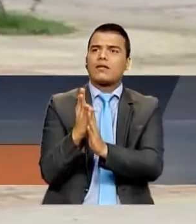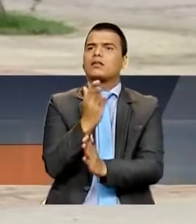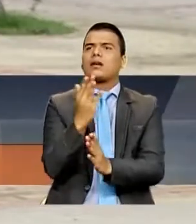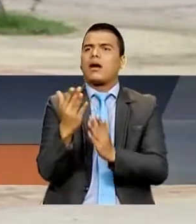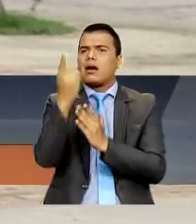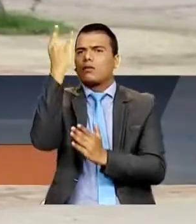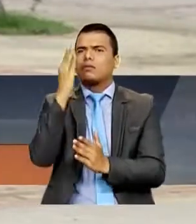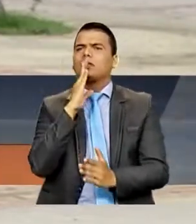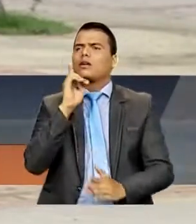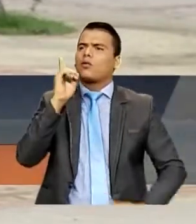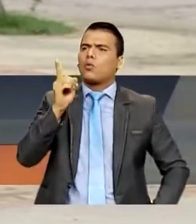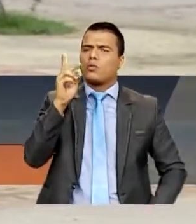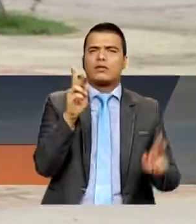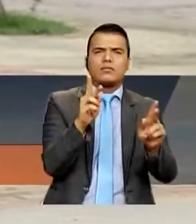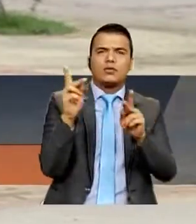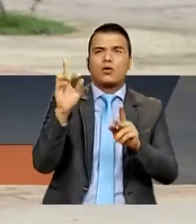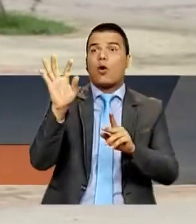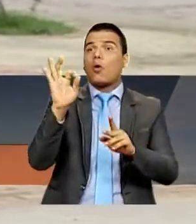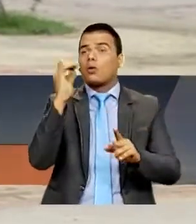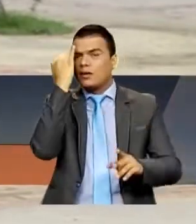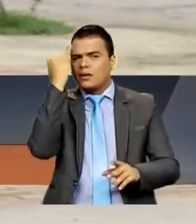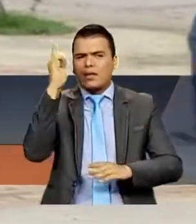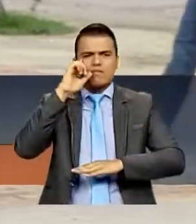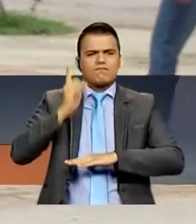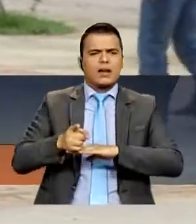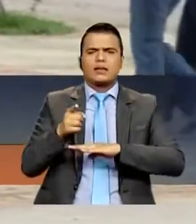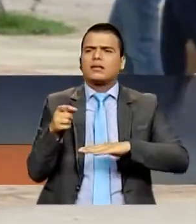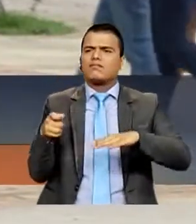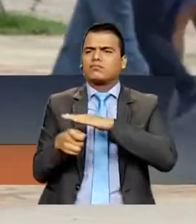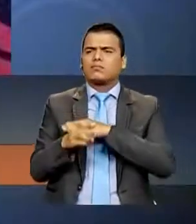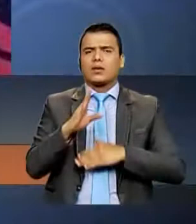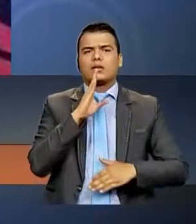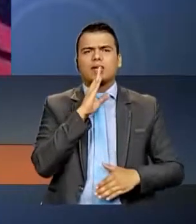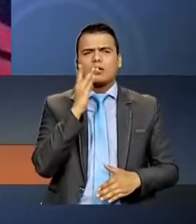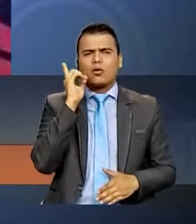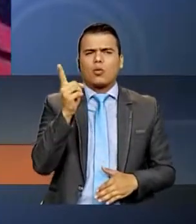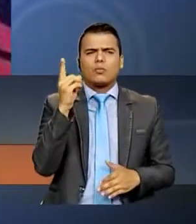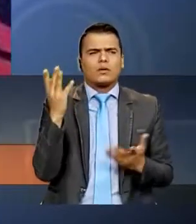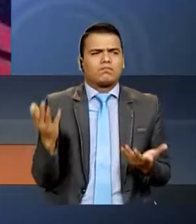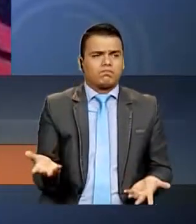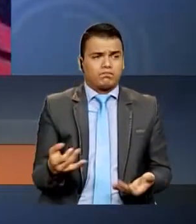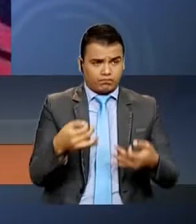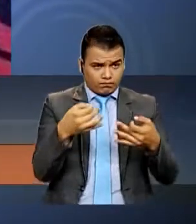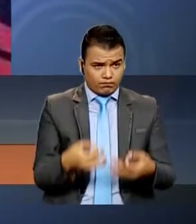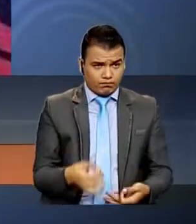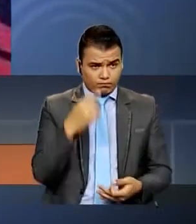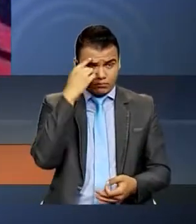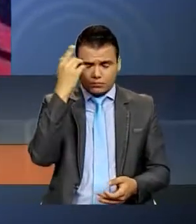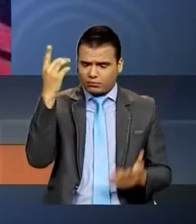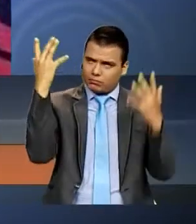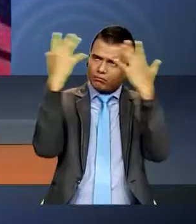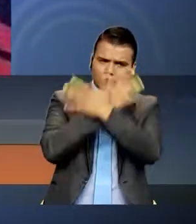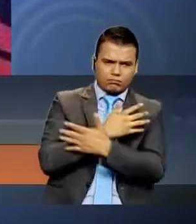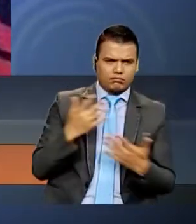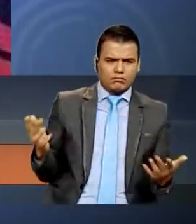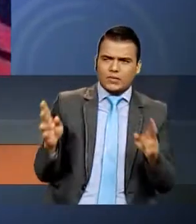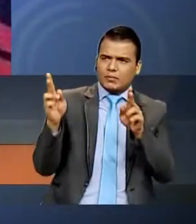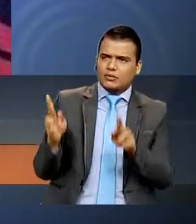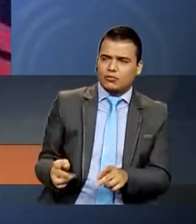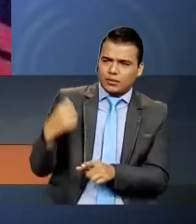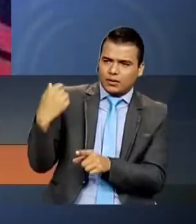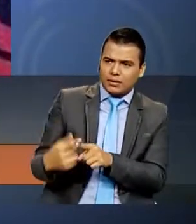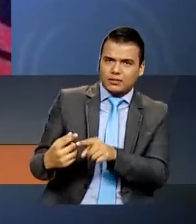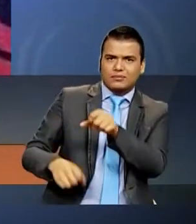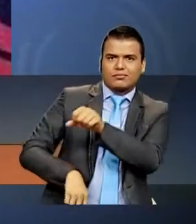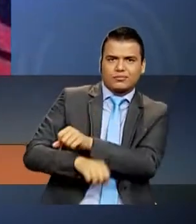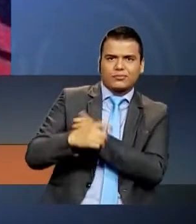al respecto de los autores y las posibles causas de este hecho. En medio de la conmoción que ha generado en Jamundí el homicidio del